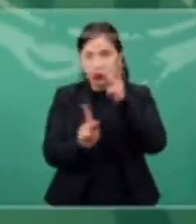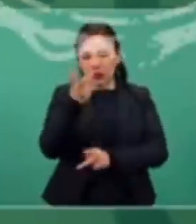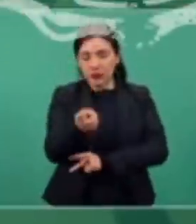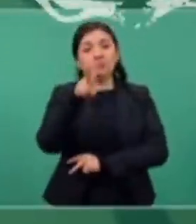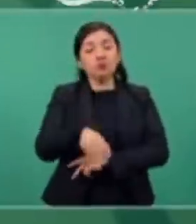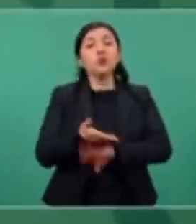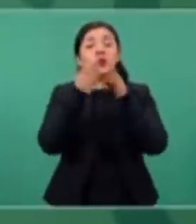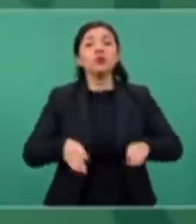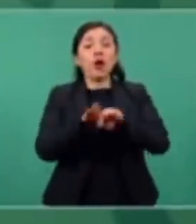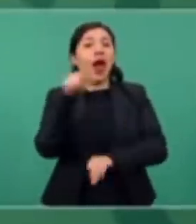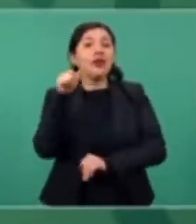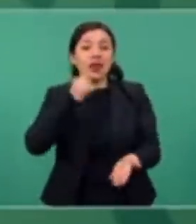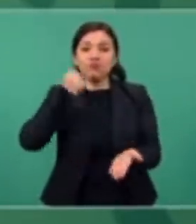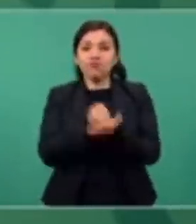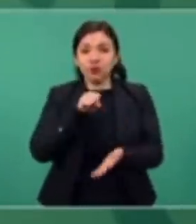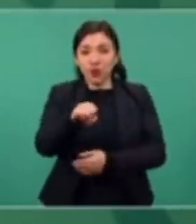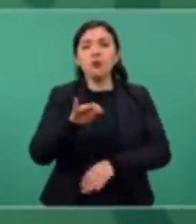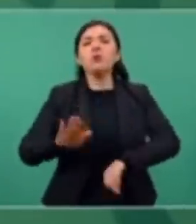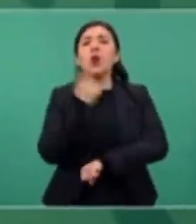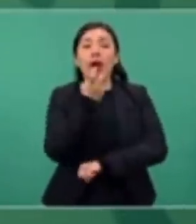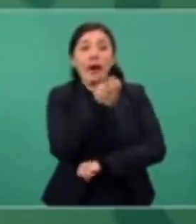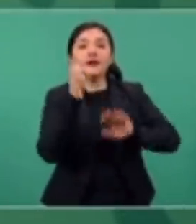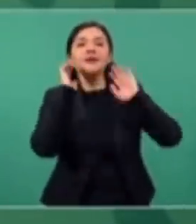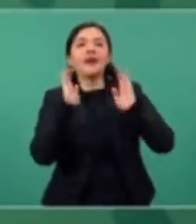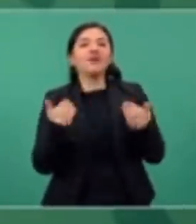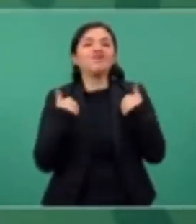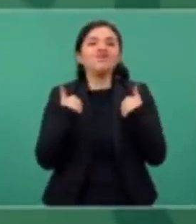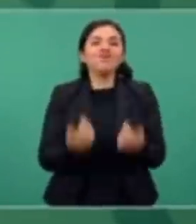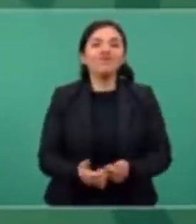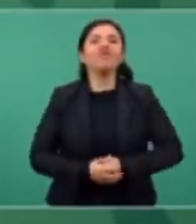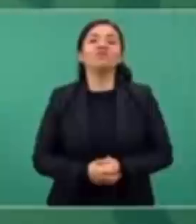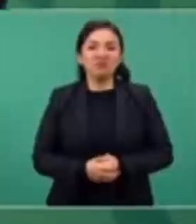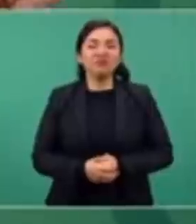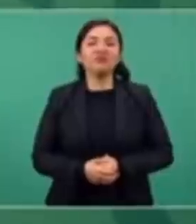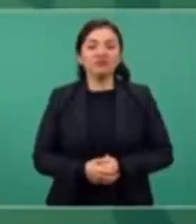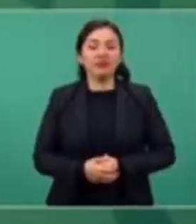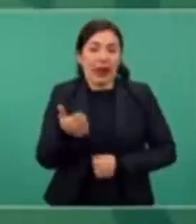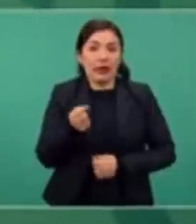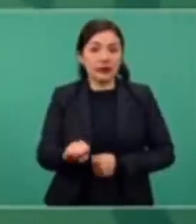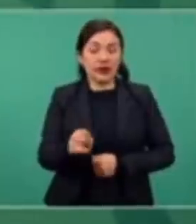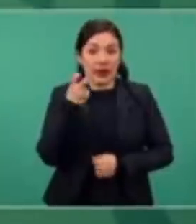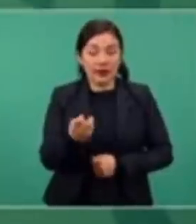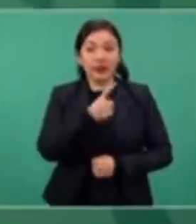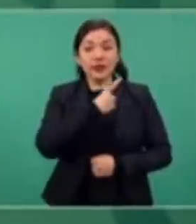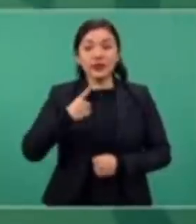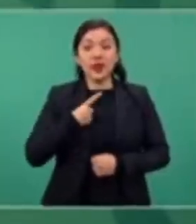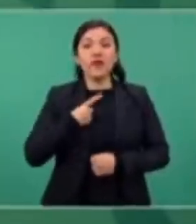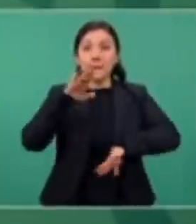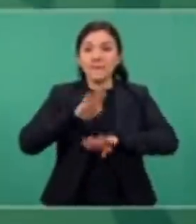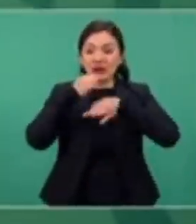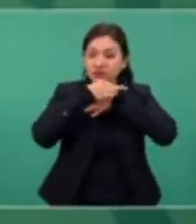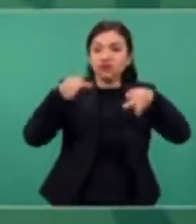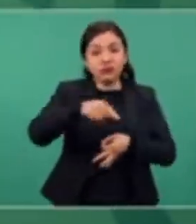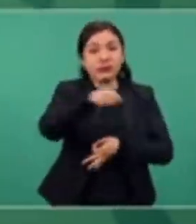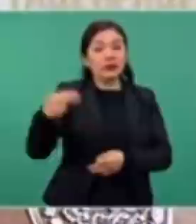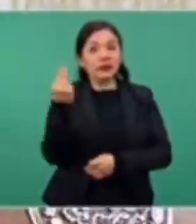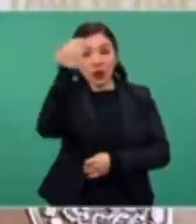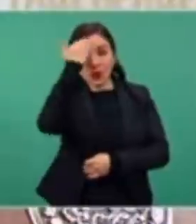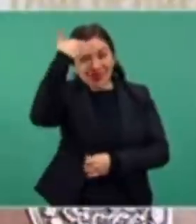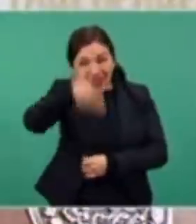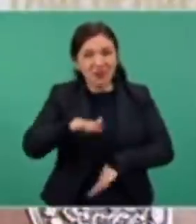Es muy importante la resolución de ayer, porque lo que queda claro, y es lo que debe difundirse más,